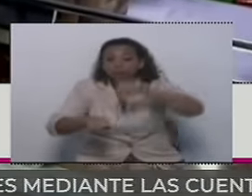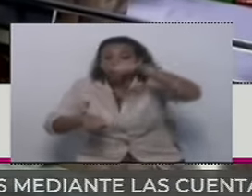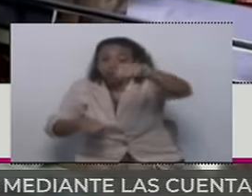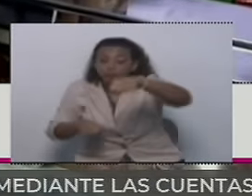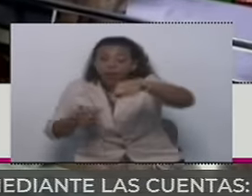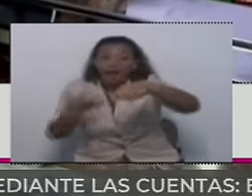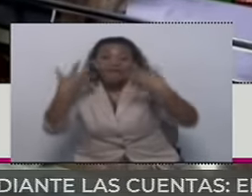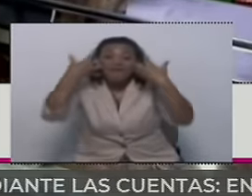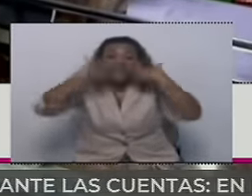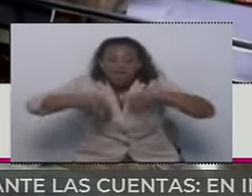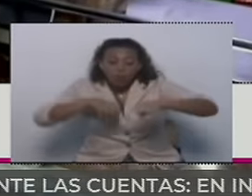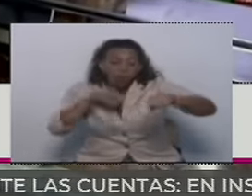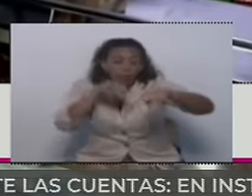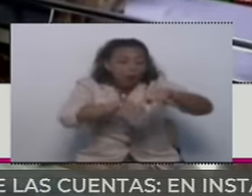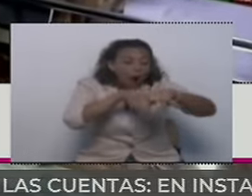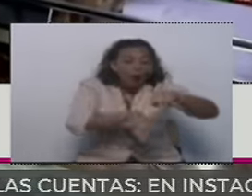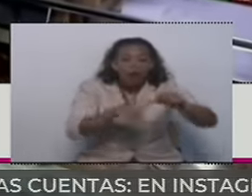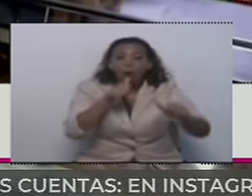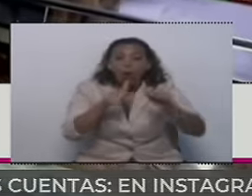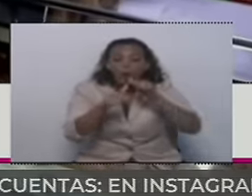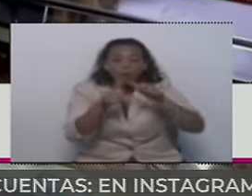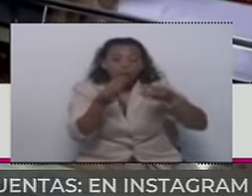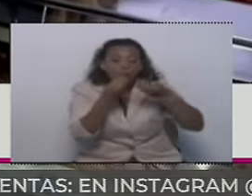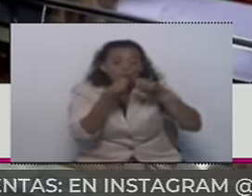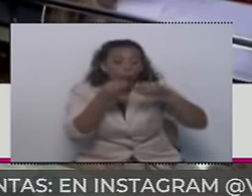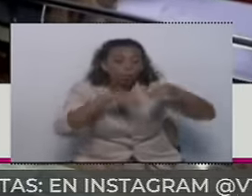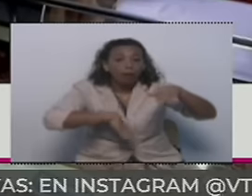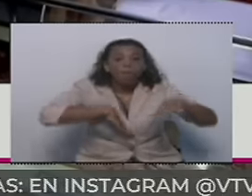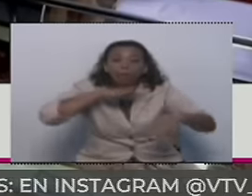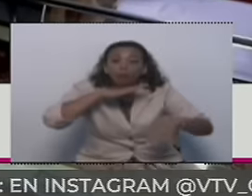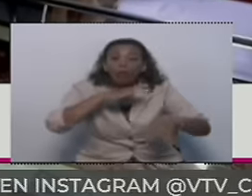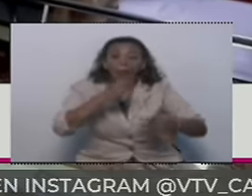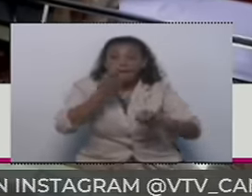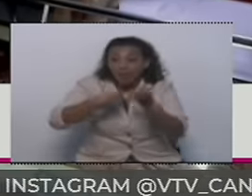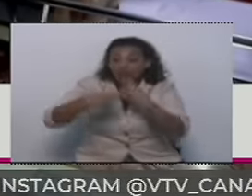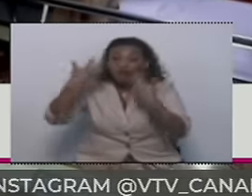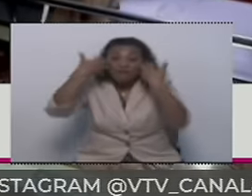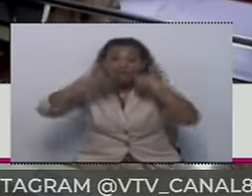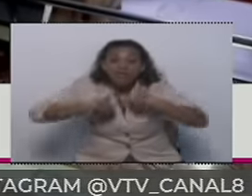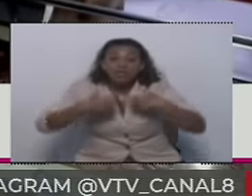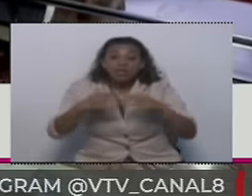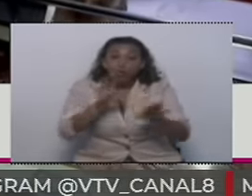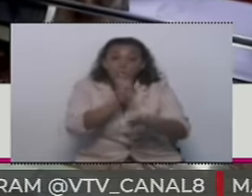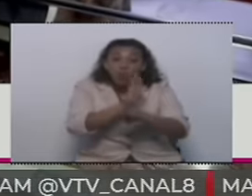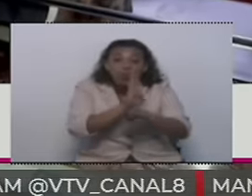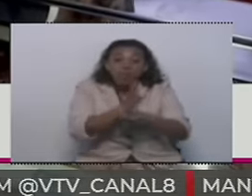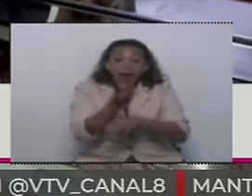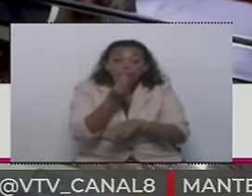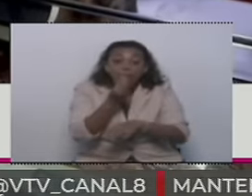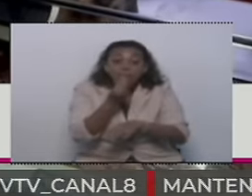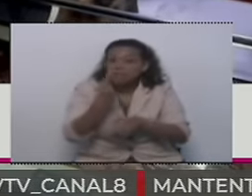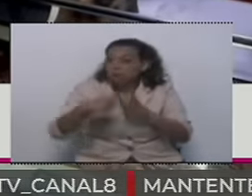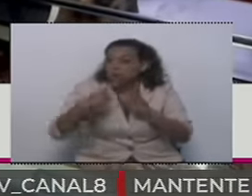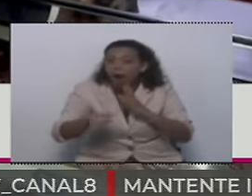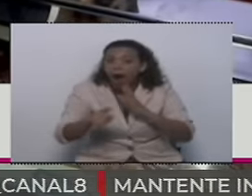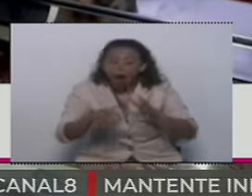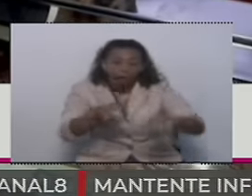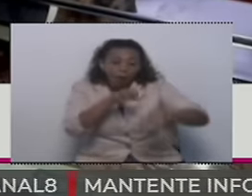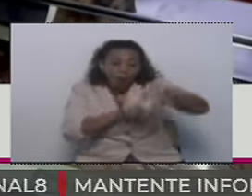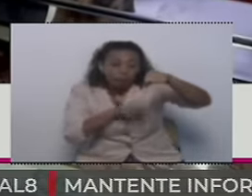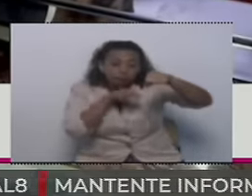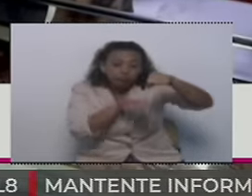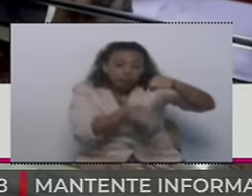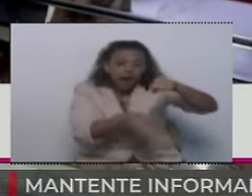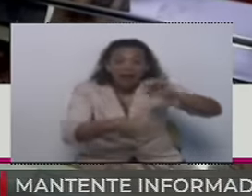bueno, que te mejoró la capacidad de tener en frío el producto, de conservarlo, ahora llegaron